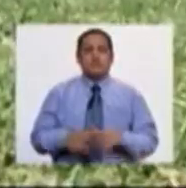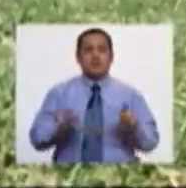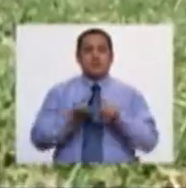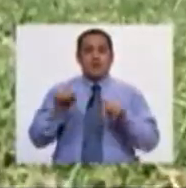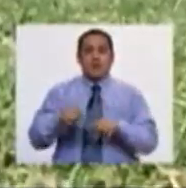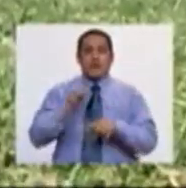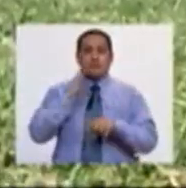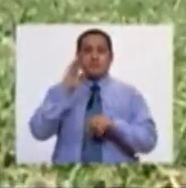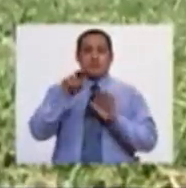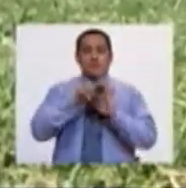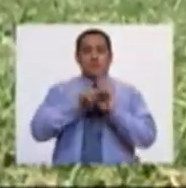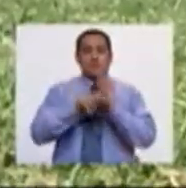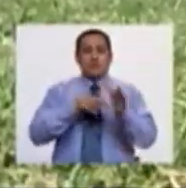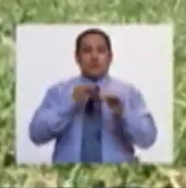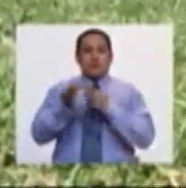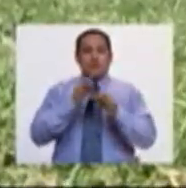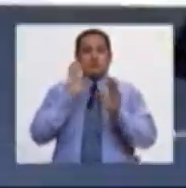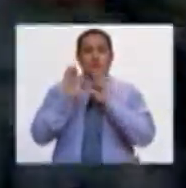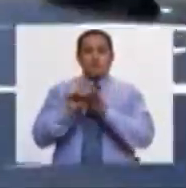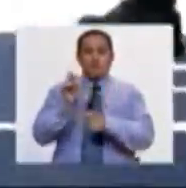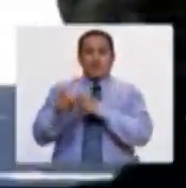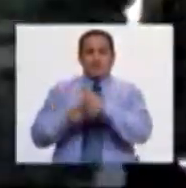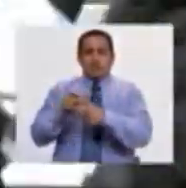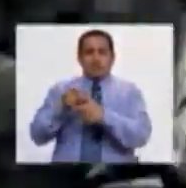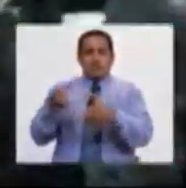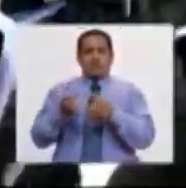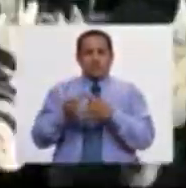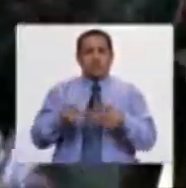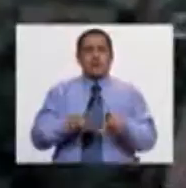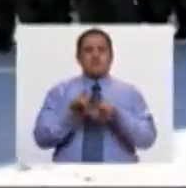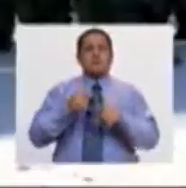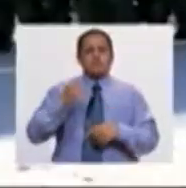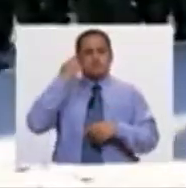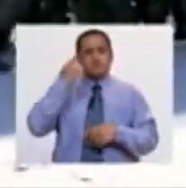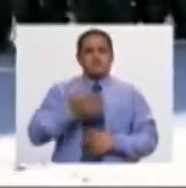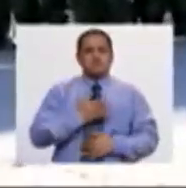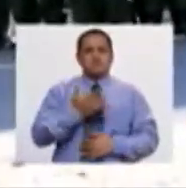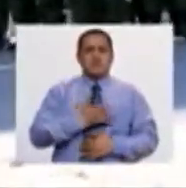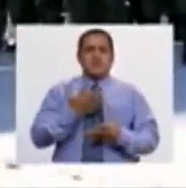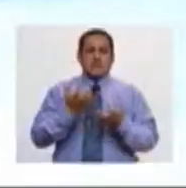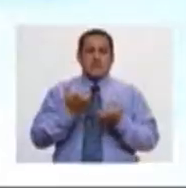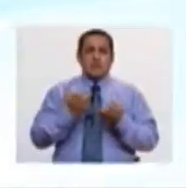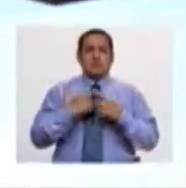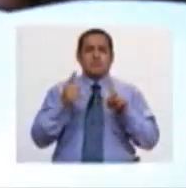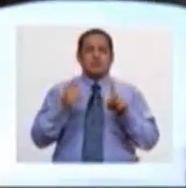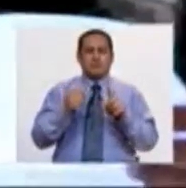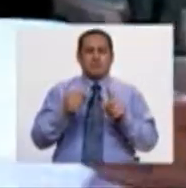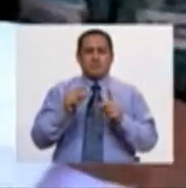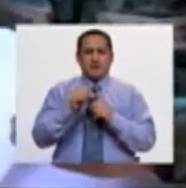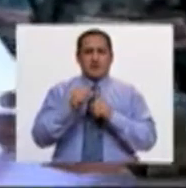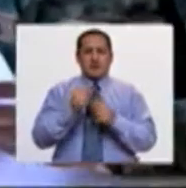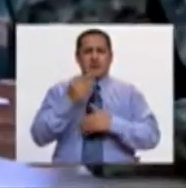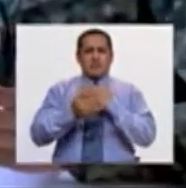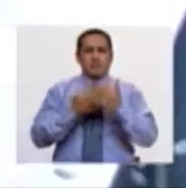Y hasta ahí la norma, señalaban tanto opositores como oficialistas, podía ser perfectible. Sin embargo, la polémica se